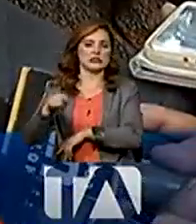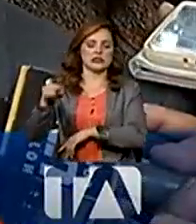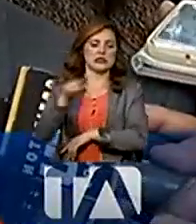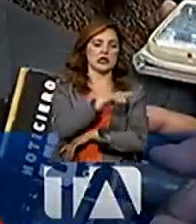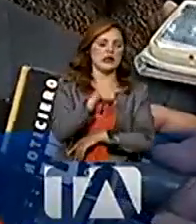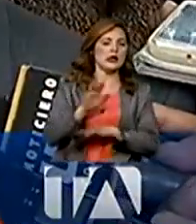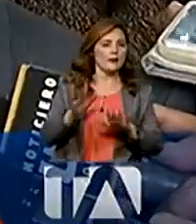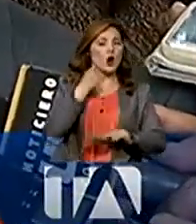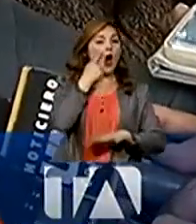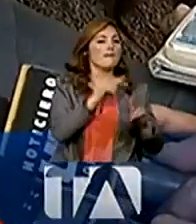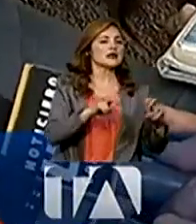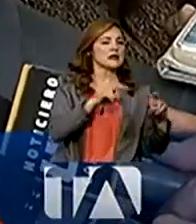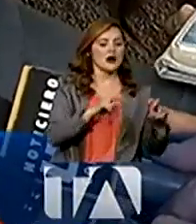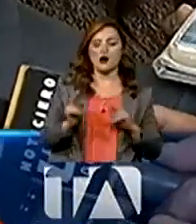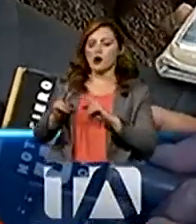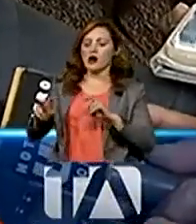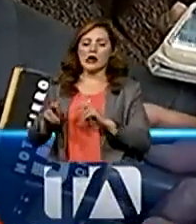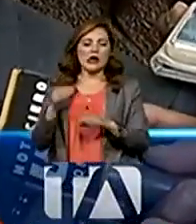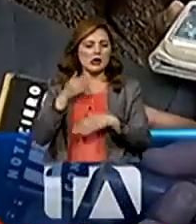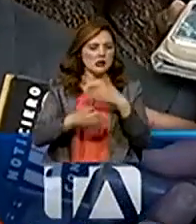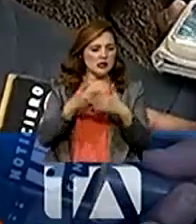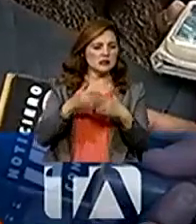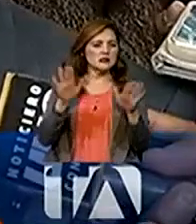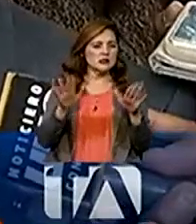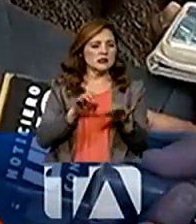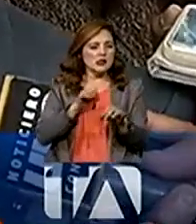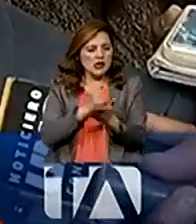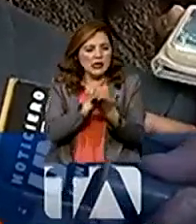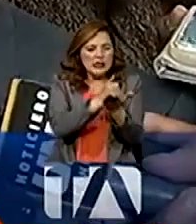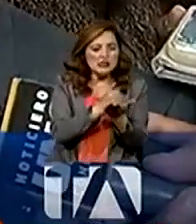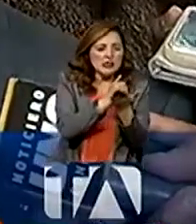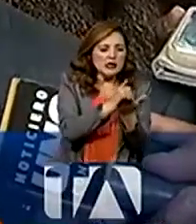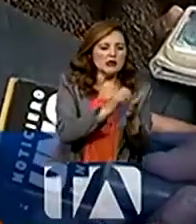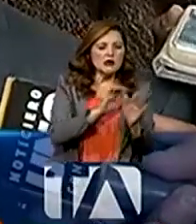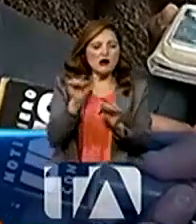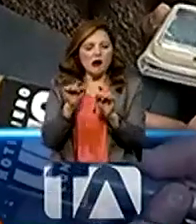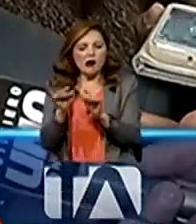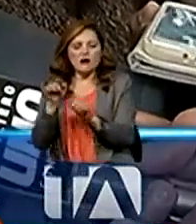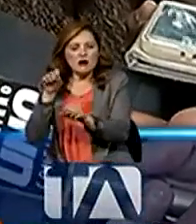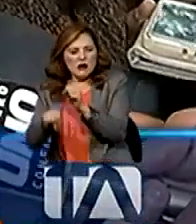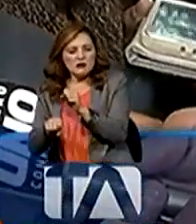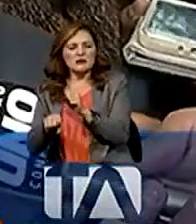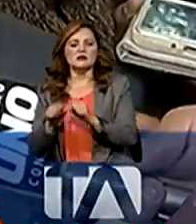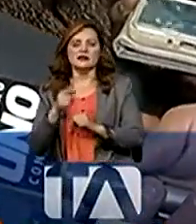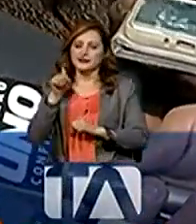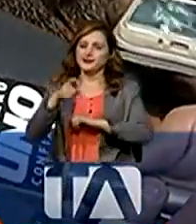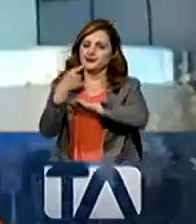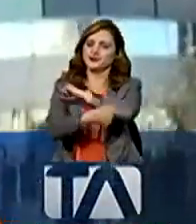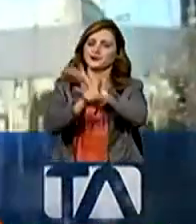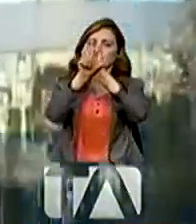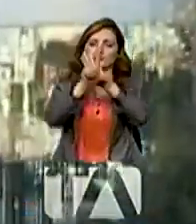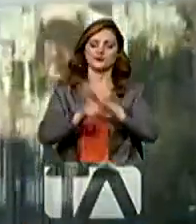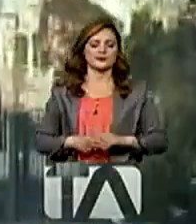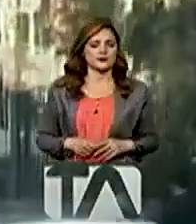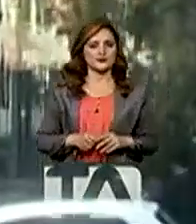procesos internos en Arcotel que han beneficiado o han perjudicado a ciertos medios de comunicación, obviamente tienen que ser sancionados a través de la ley.